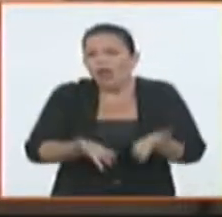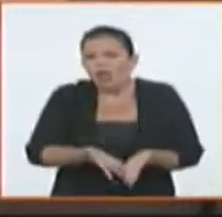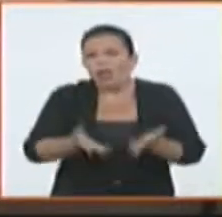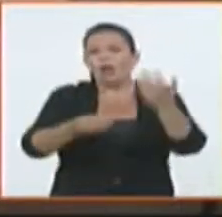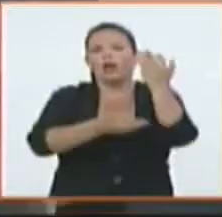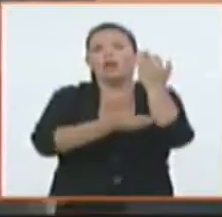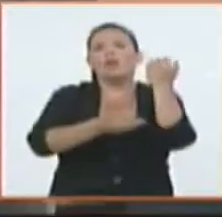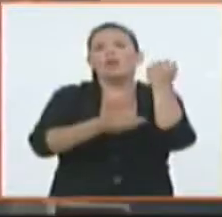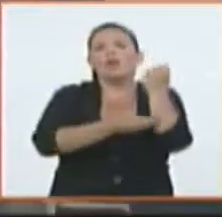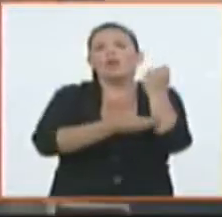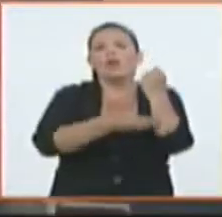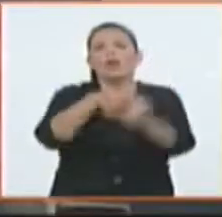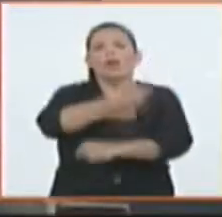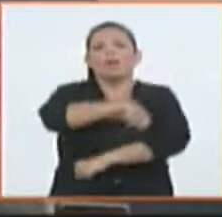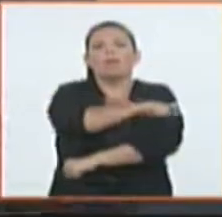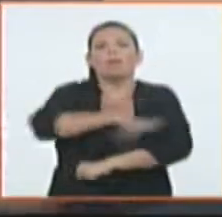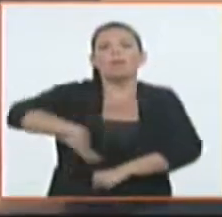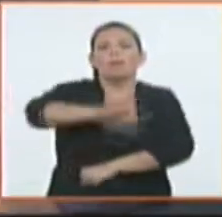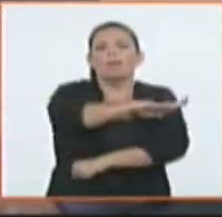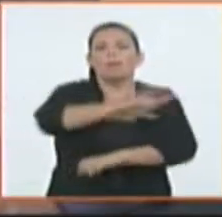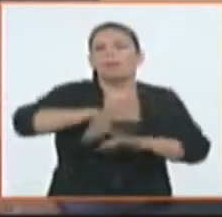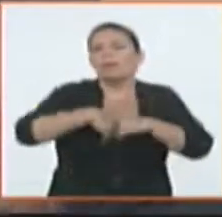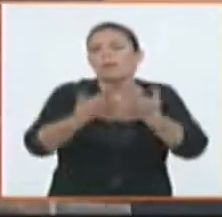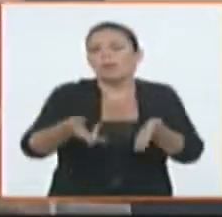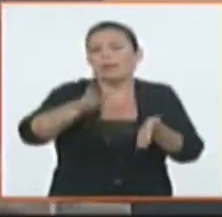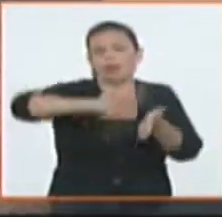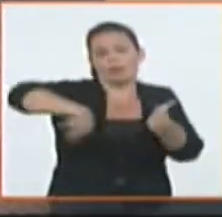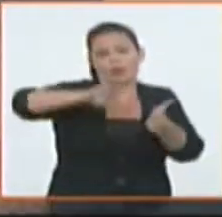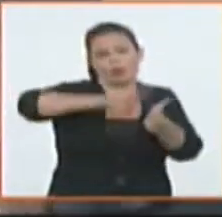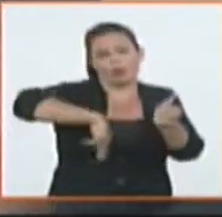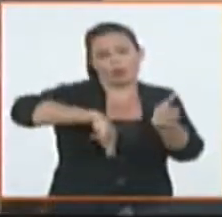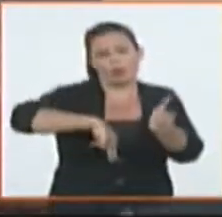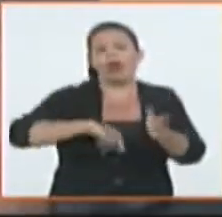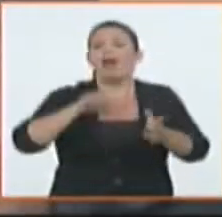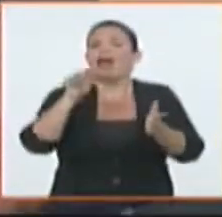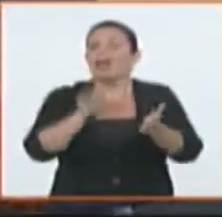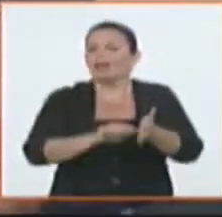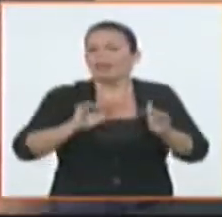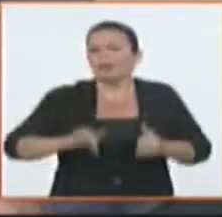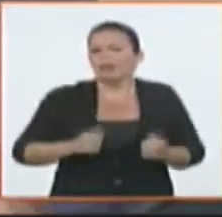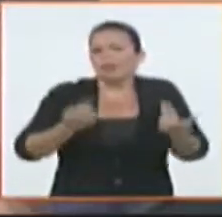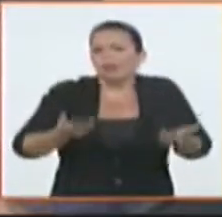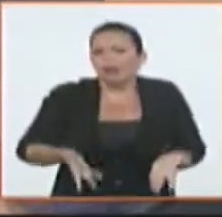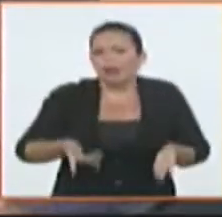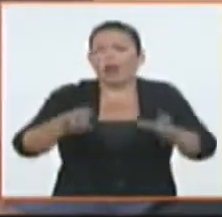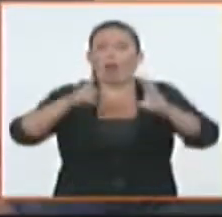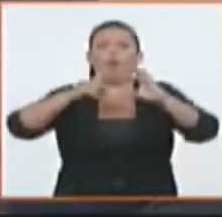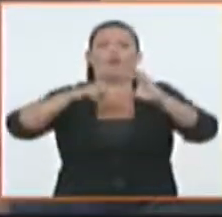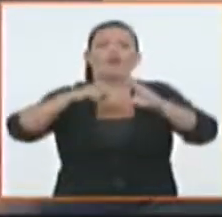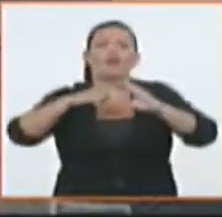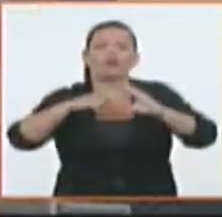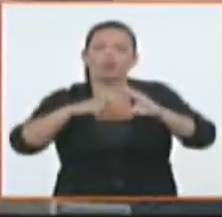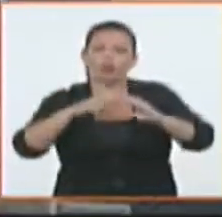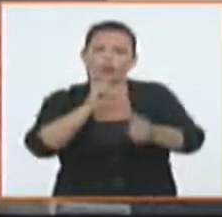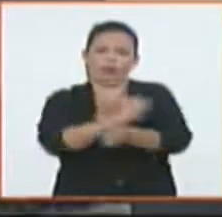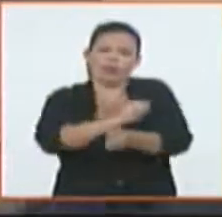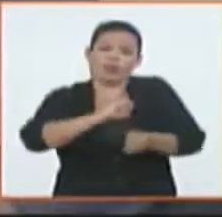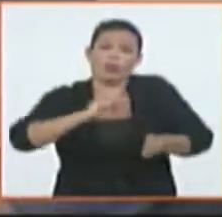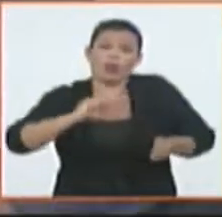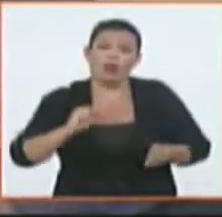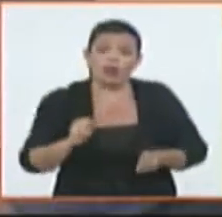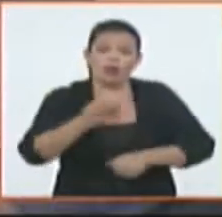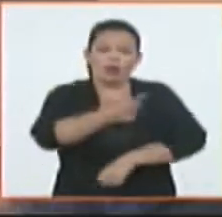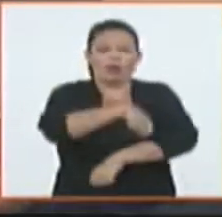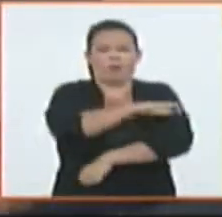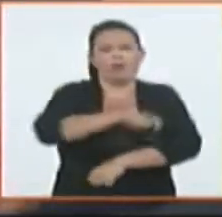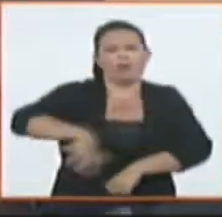está subordinado o se construye ¿con qué? En el concepto de soberanía popular. ¿Y cuándo hay